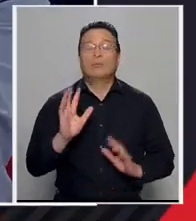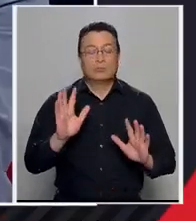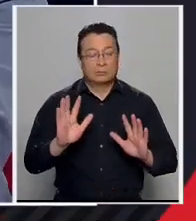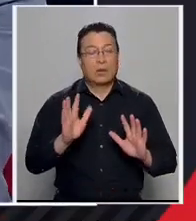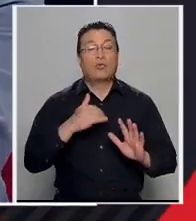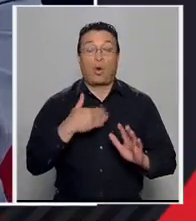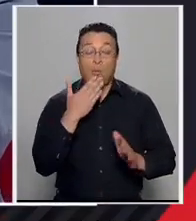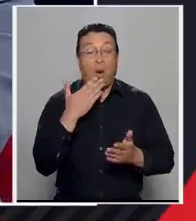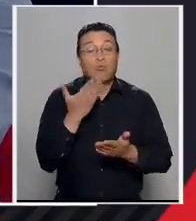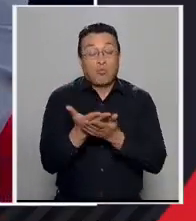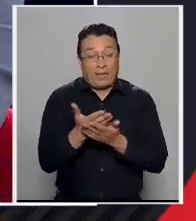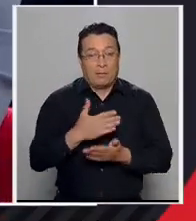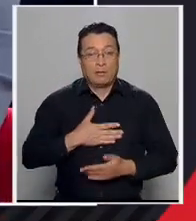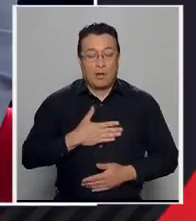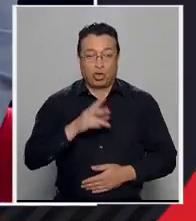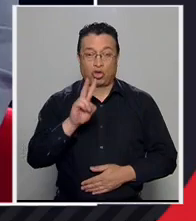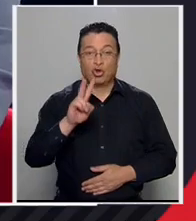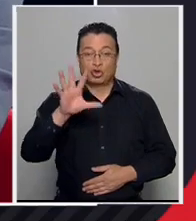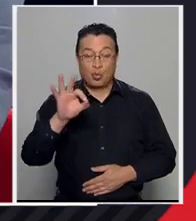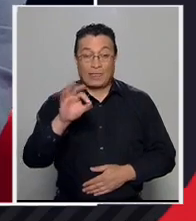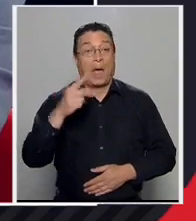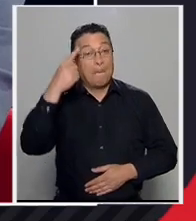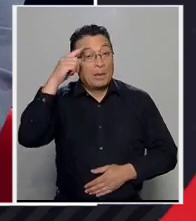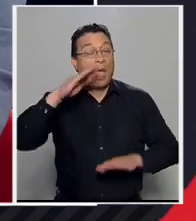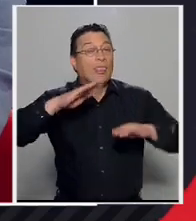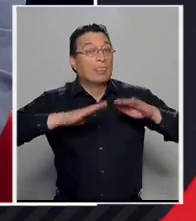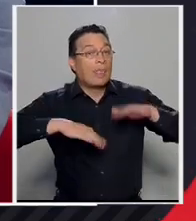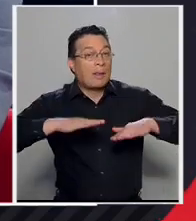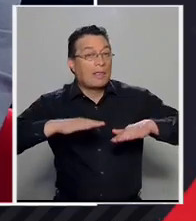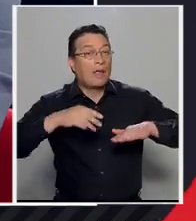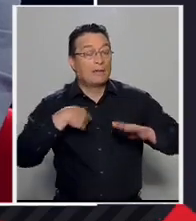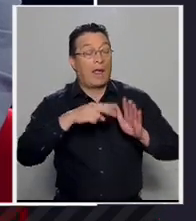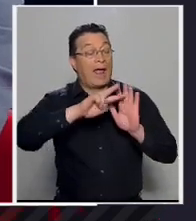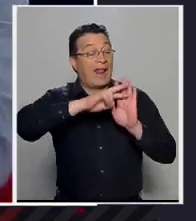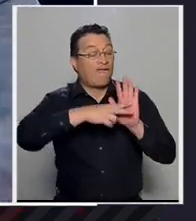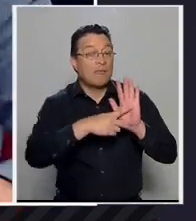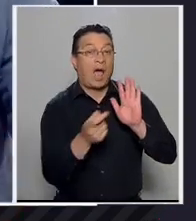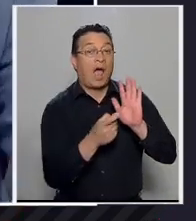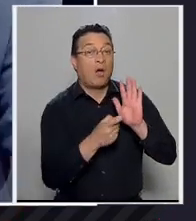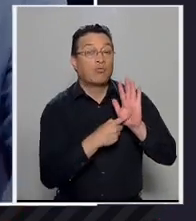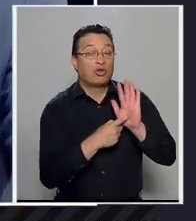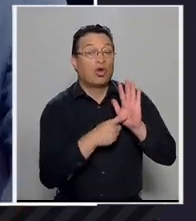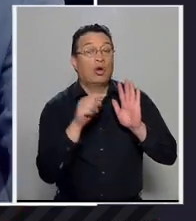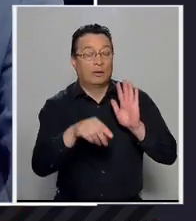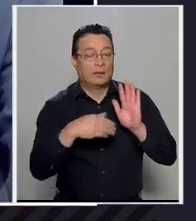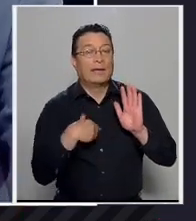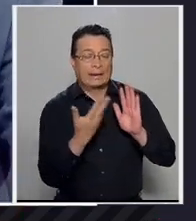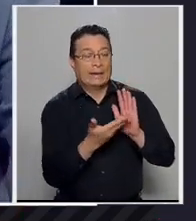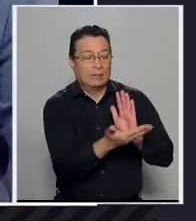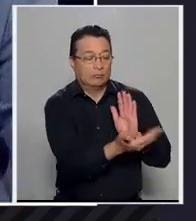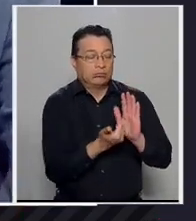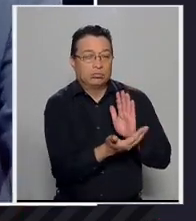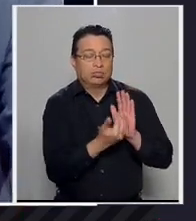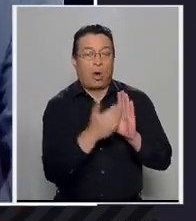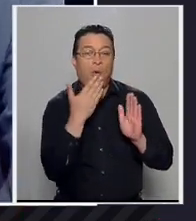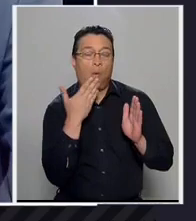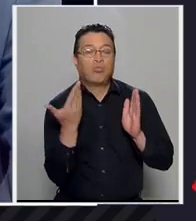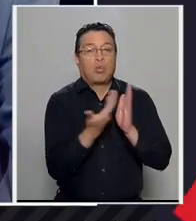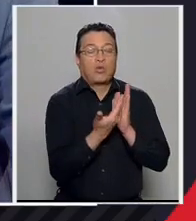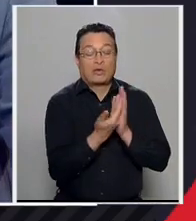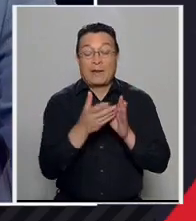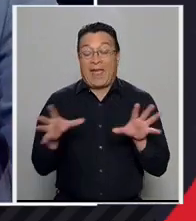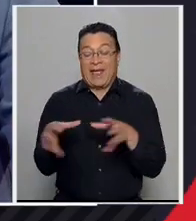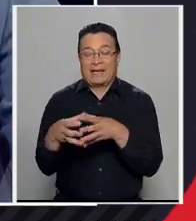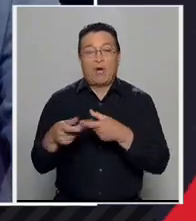nuestra propuesta es de 250, pero depende de que efectivamente la reforma tributaria que estamos proponiendo y en donde hoy día recibimos las propuestas de nuestros